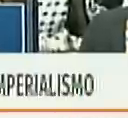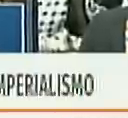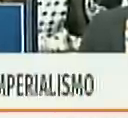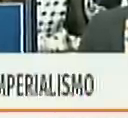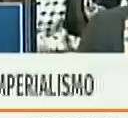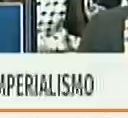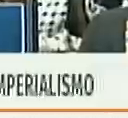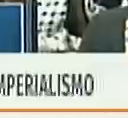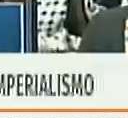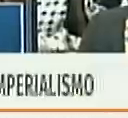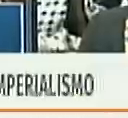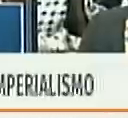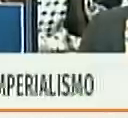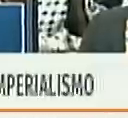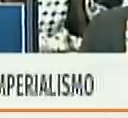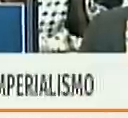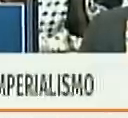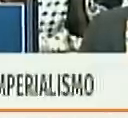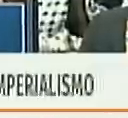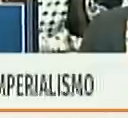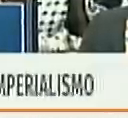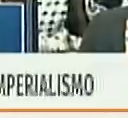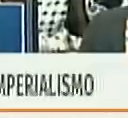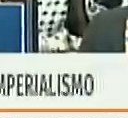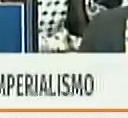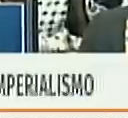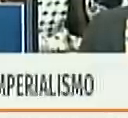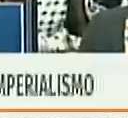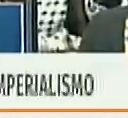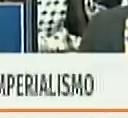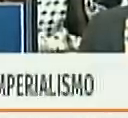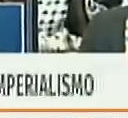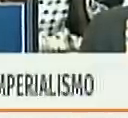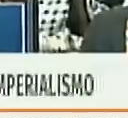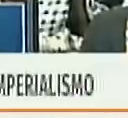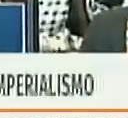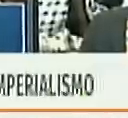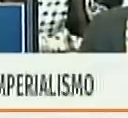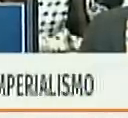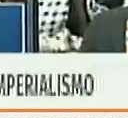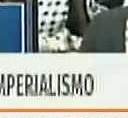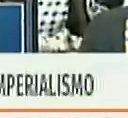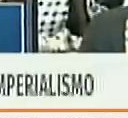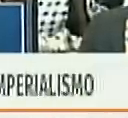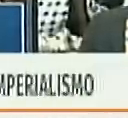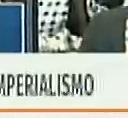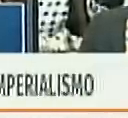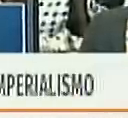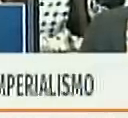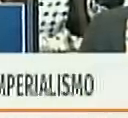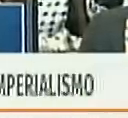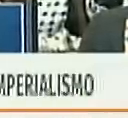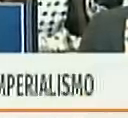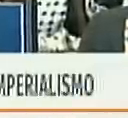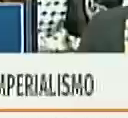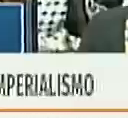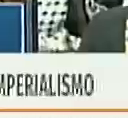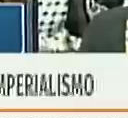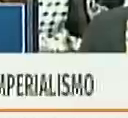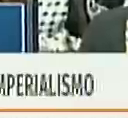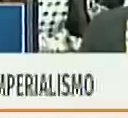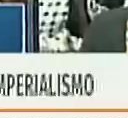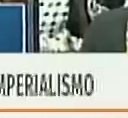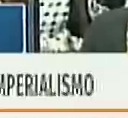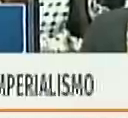¿Por qué no pidieron la verificación del quórum nominal si ellos estaban allí? ¿Por qué no presentaron la plancha de ellos si ellos